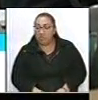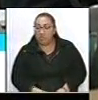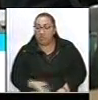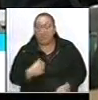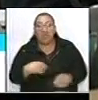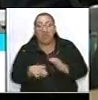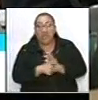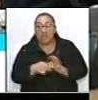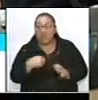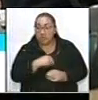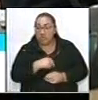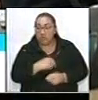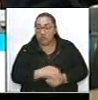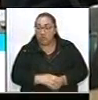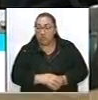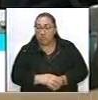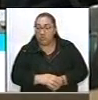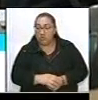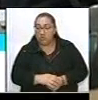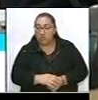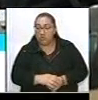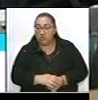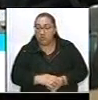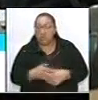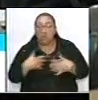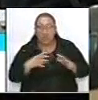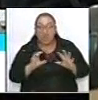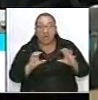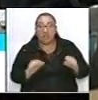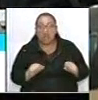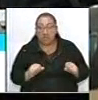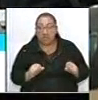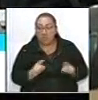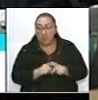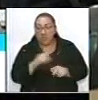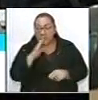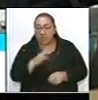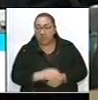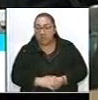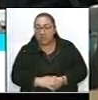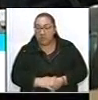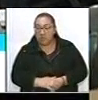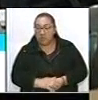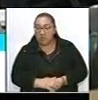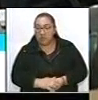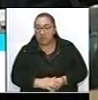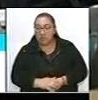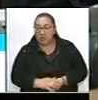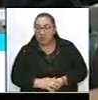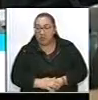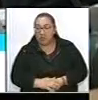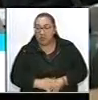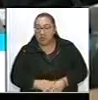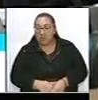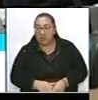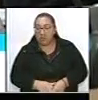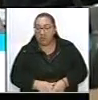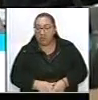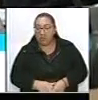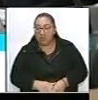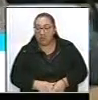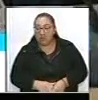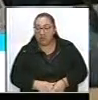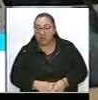que nosotros también arrestemos, ¿no? Para estar al igual que la policía. Hay una interrupción ahí. No se